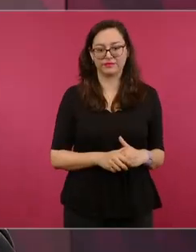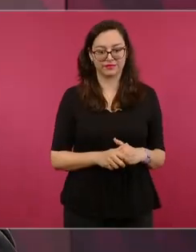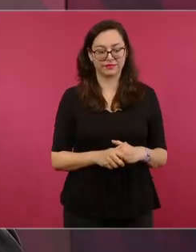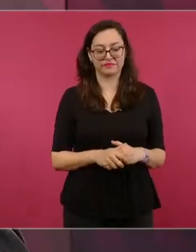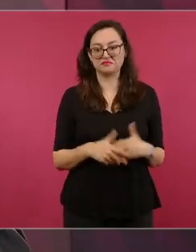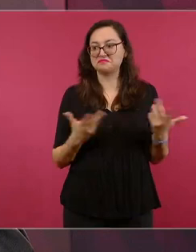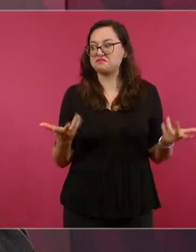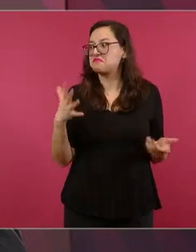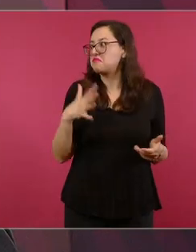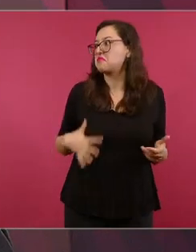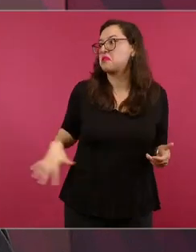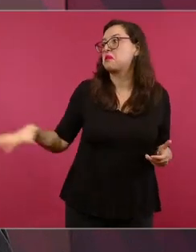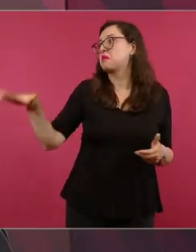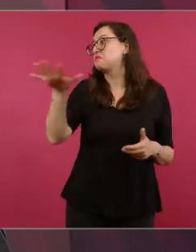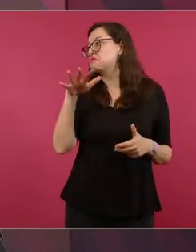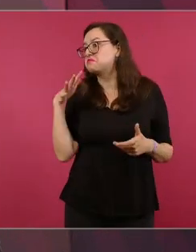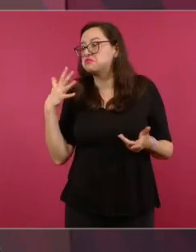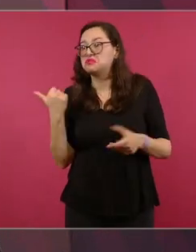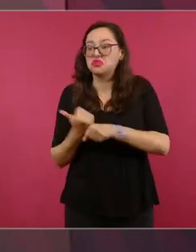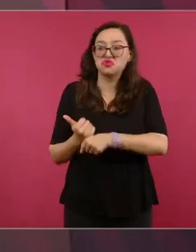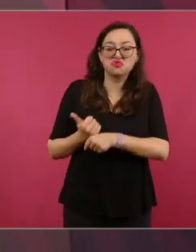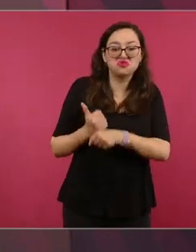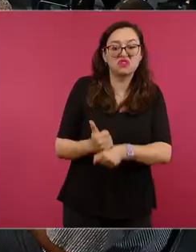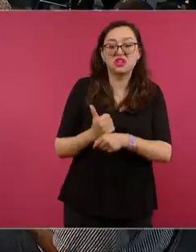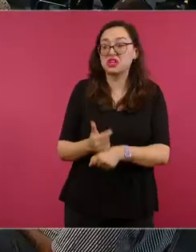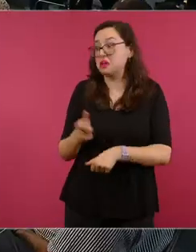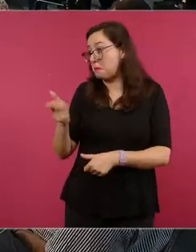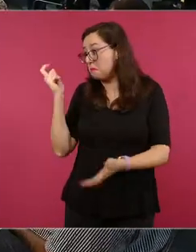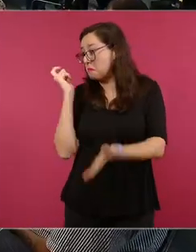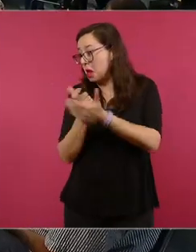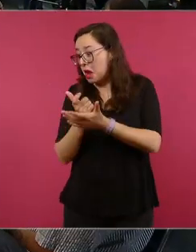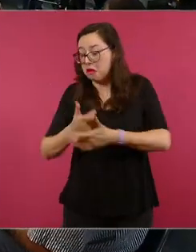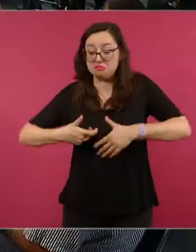No les importa la economía popular.